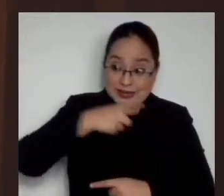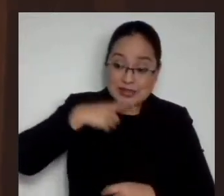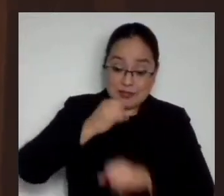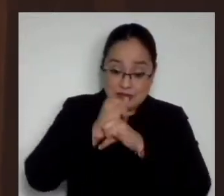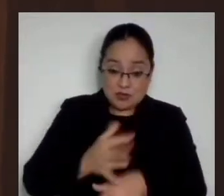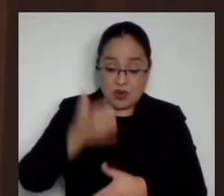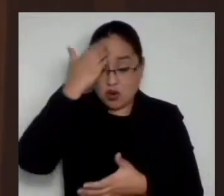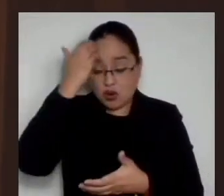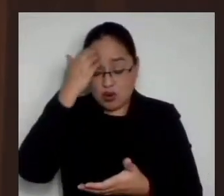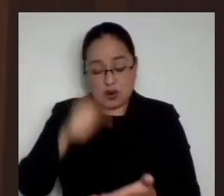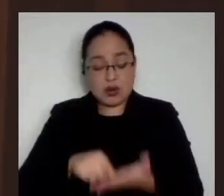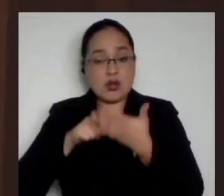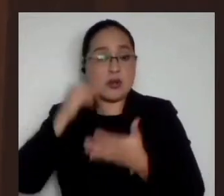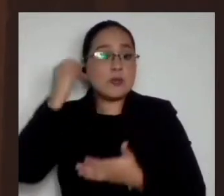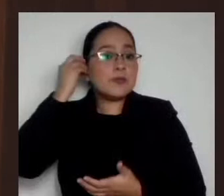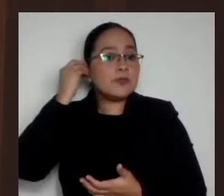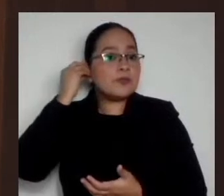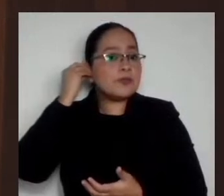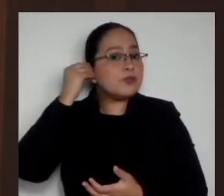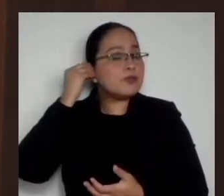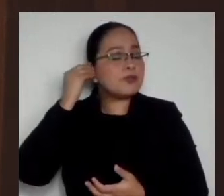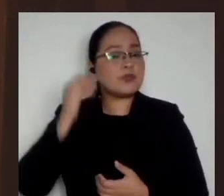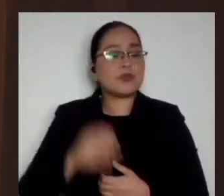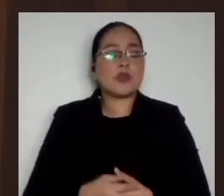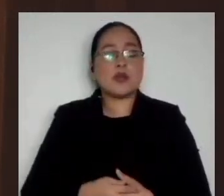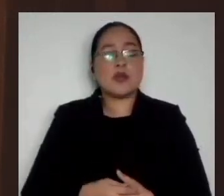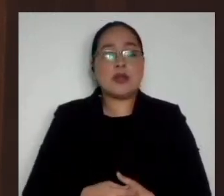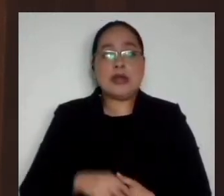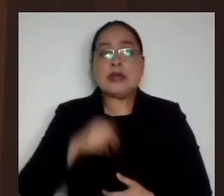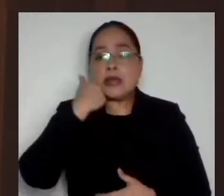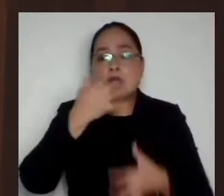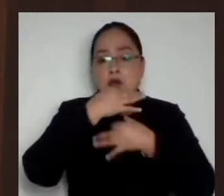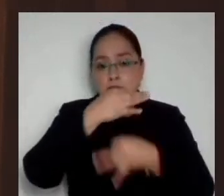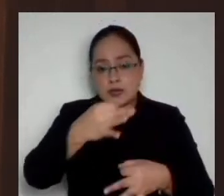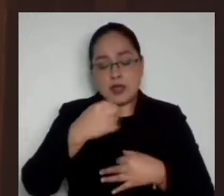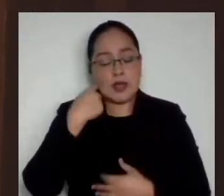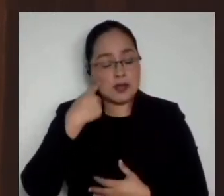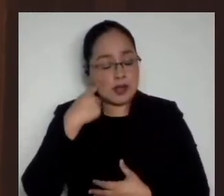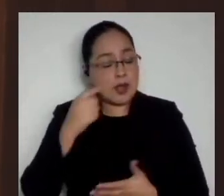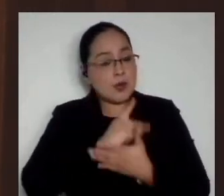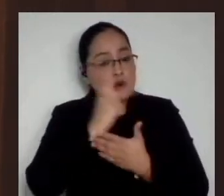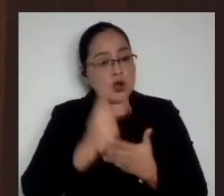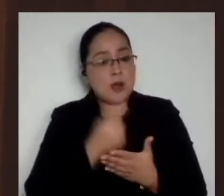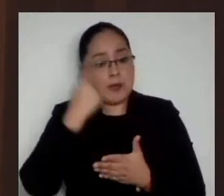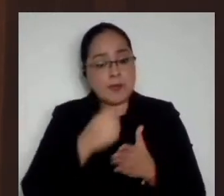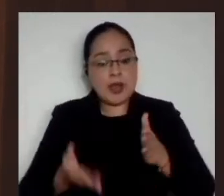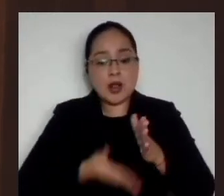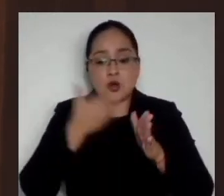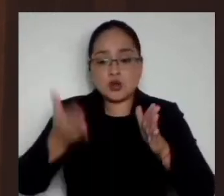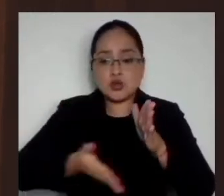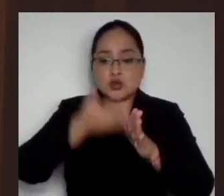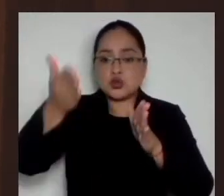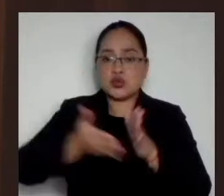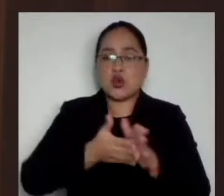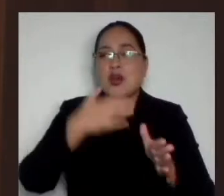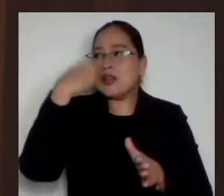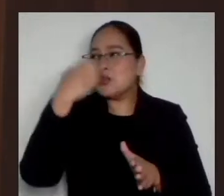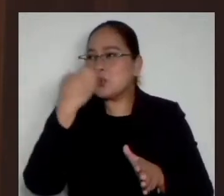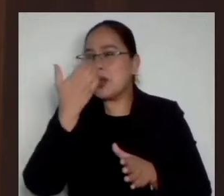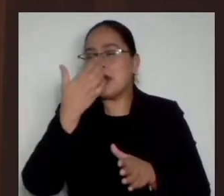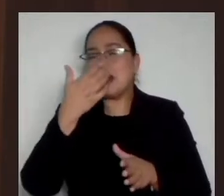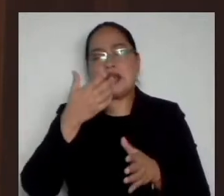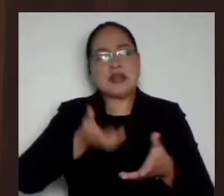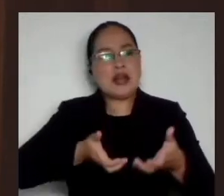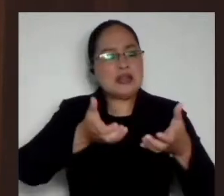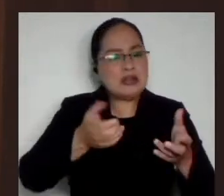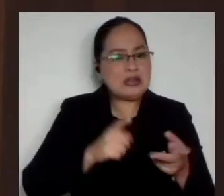que cuando se nos presenta el plan o el programa de obras de infraestructura, como está establecido en el